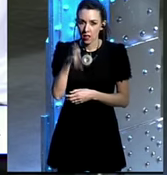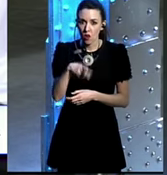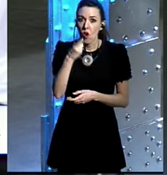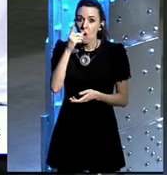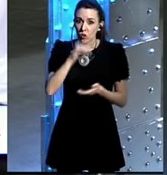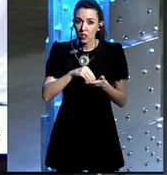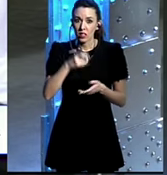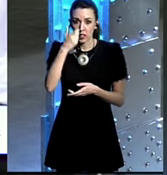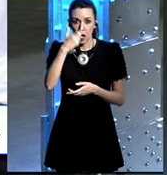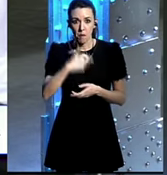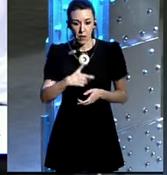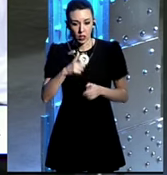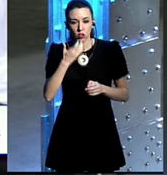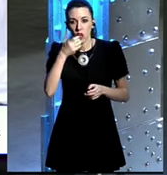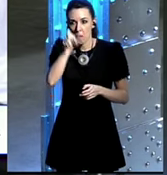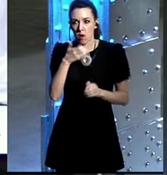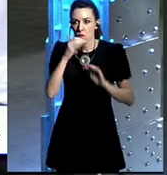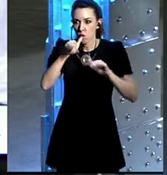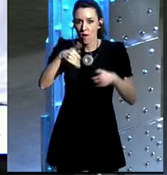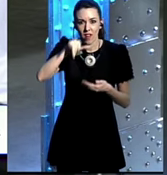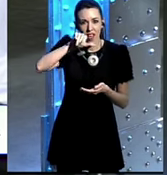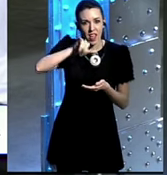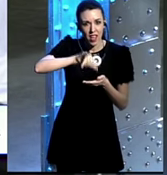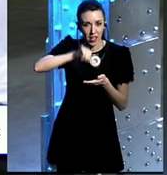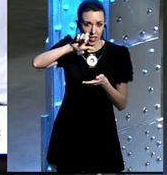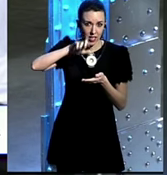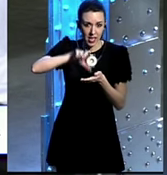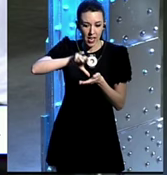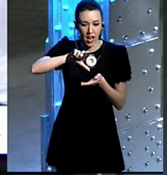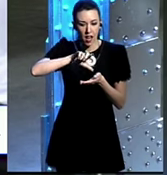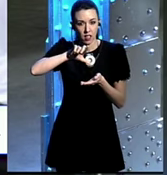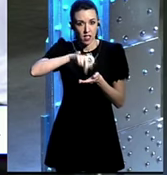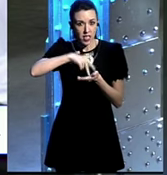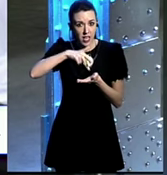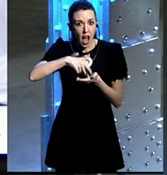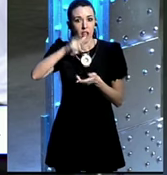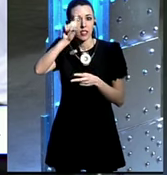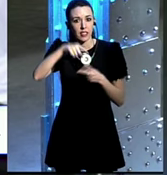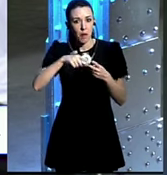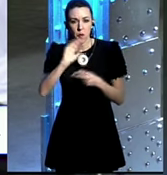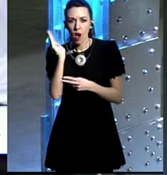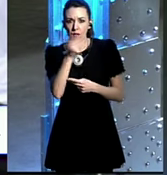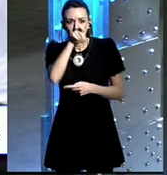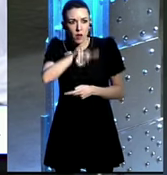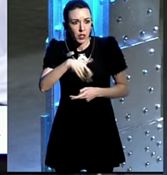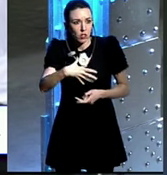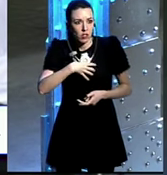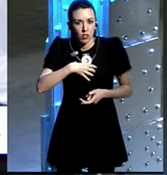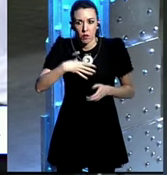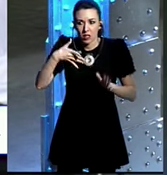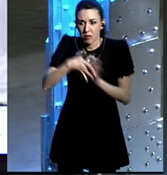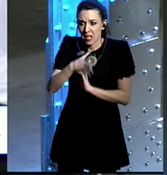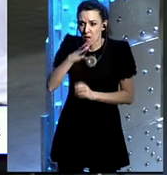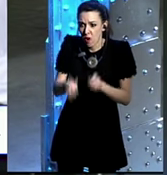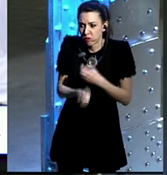sí que afecta a esa persona que ha vuelto de Irak, ese soldado, y también puede afectar a una persona que no puede de ninguna manera explicar el